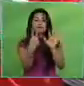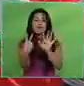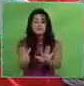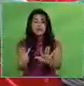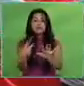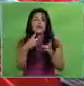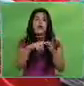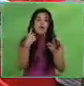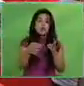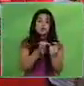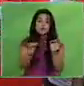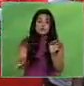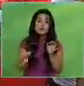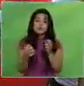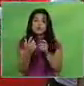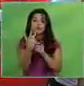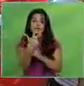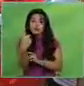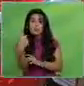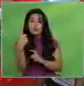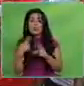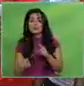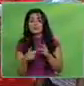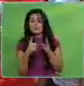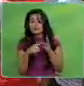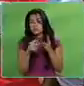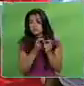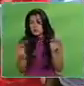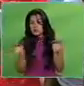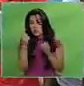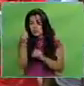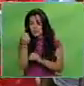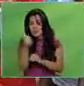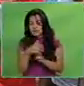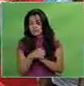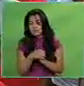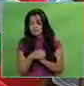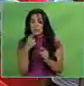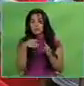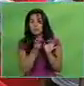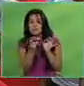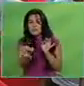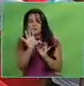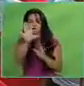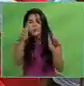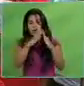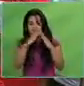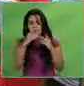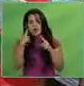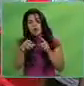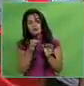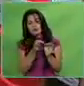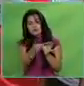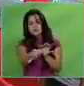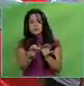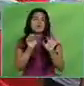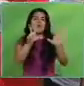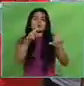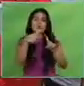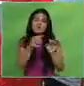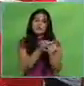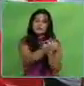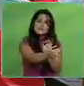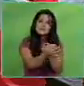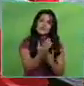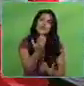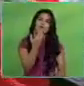Miranda, 31 en Obispo Ramo de Lora, 10 en Padre Noguera, 5 en Pueblo Llano, 8 en Rangel, 50 en